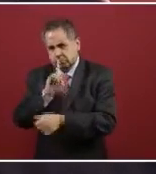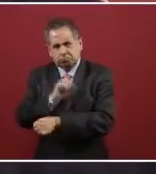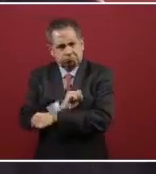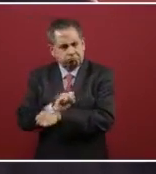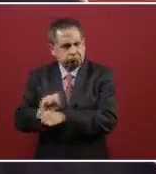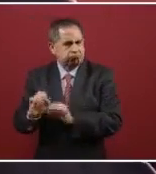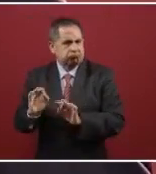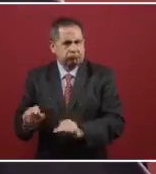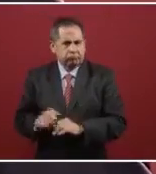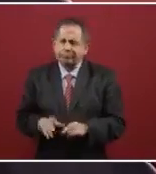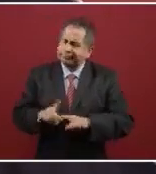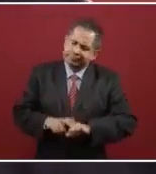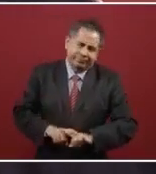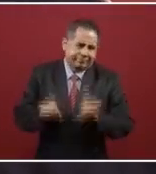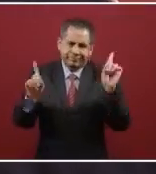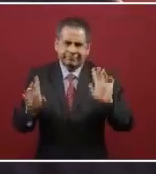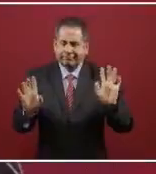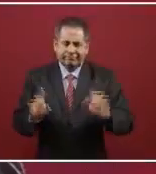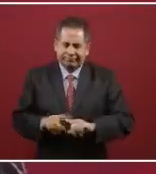Son cosas diferentes.